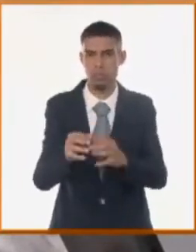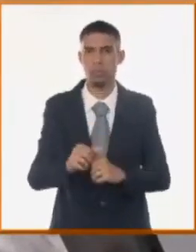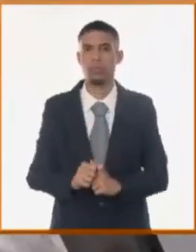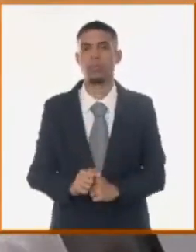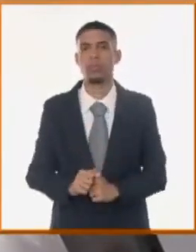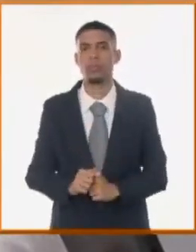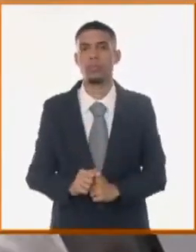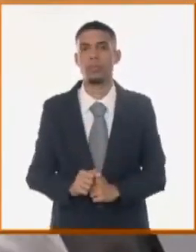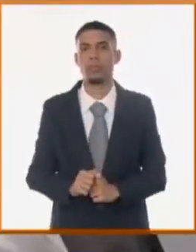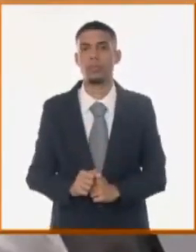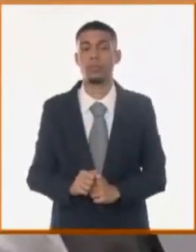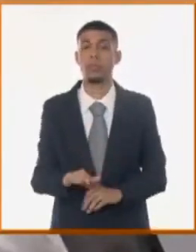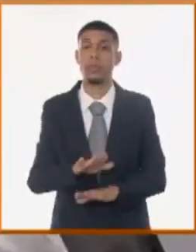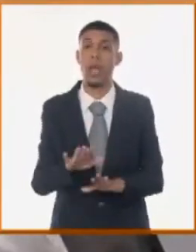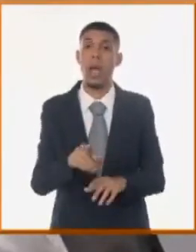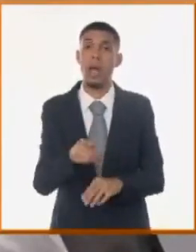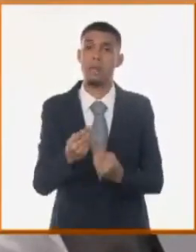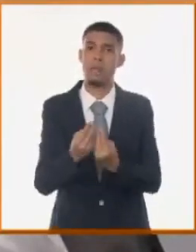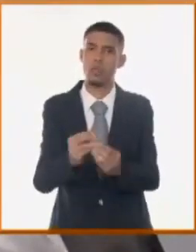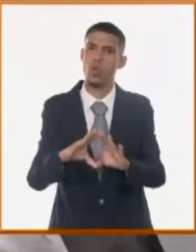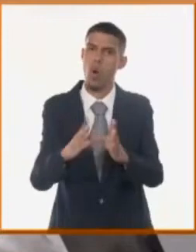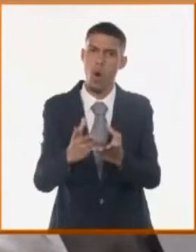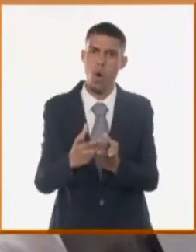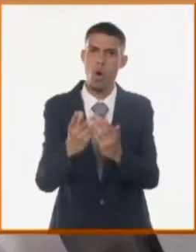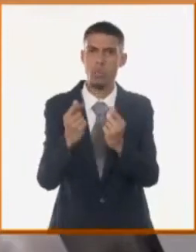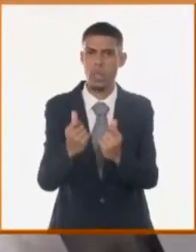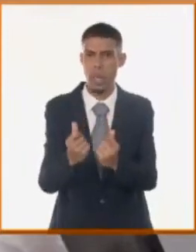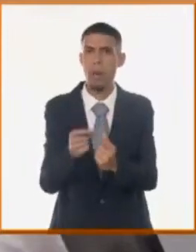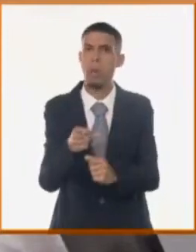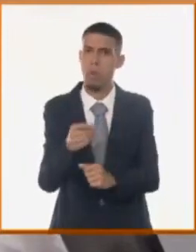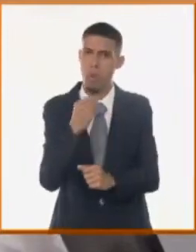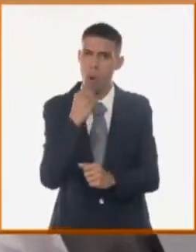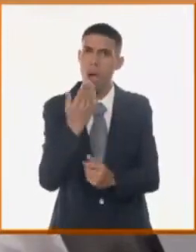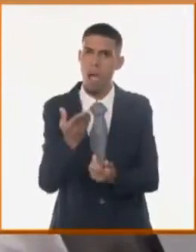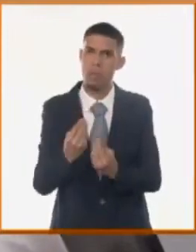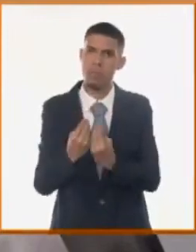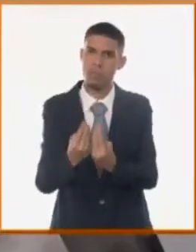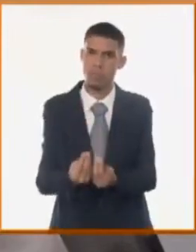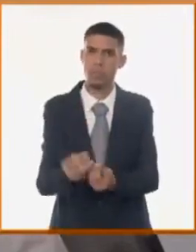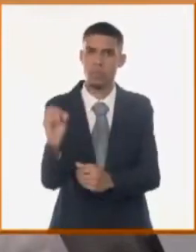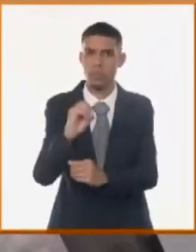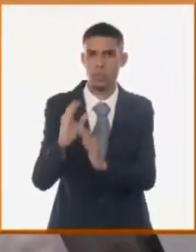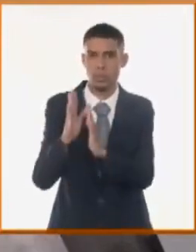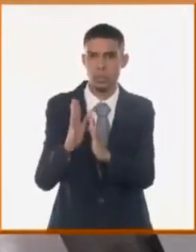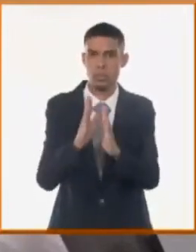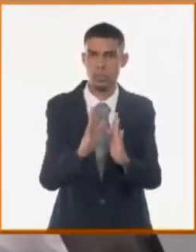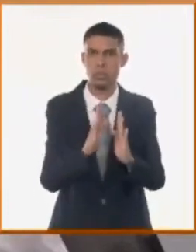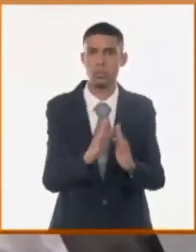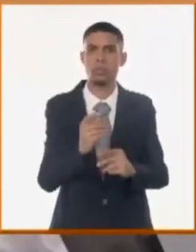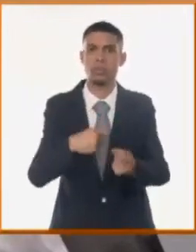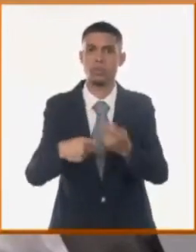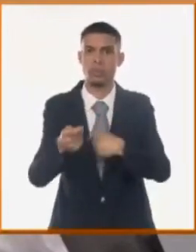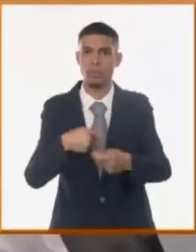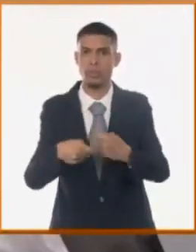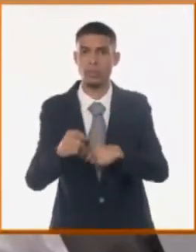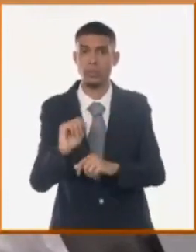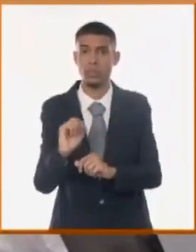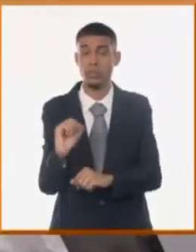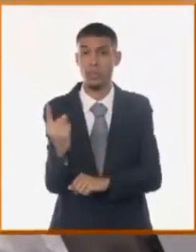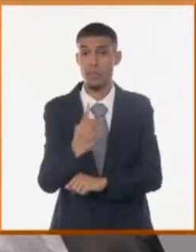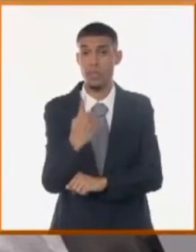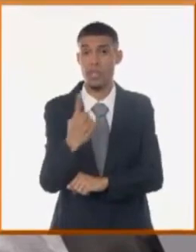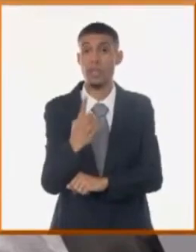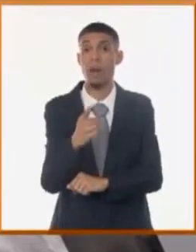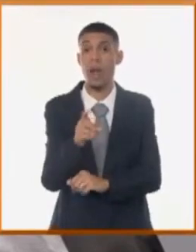hemos dado toda la autonomía necesaria para que se dinamicen en el mercado, fundamentalmente en el territorio donde